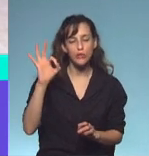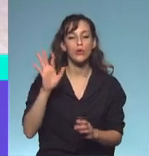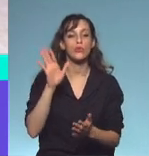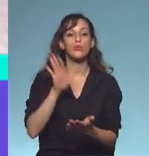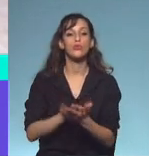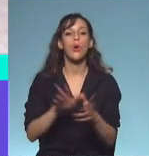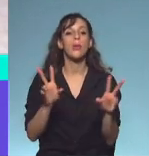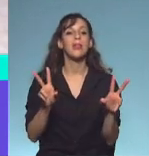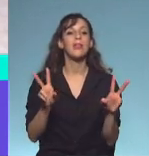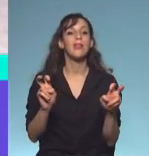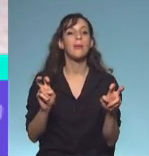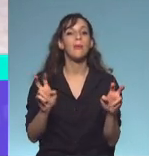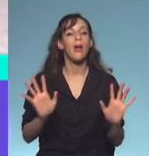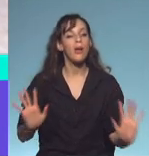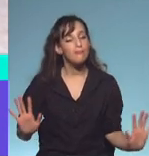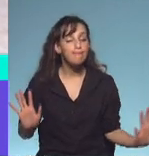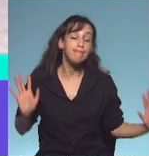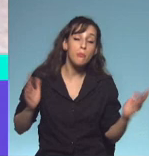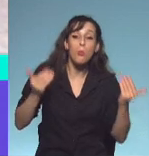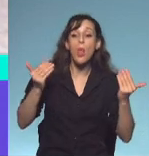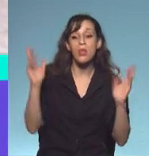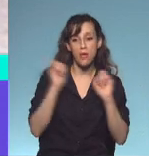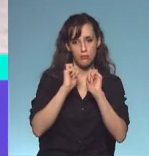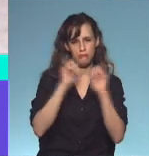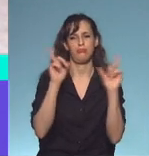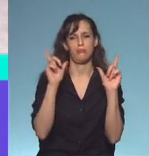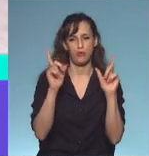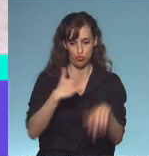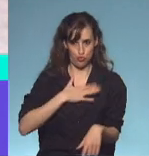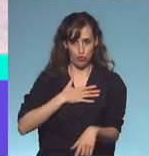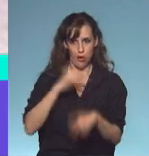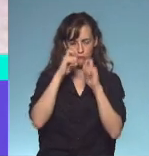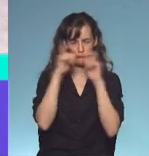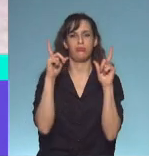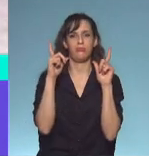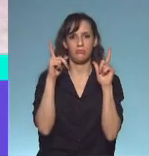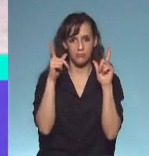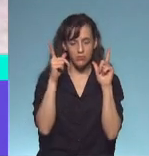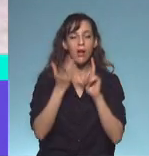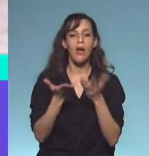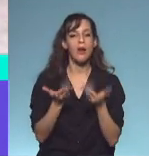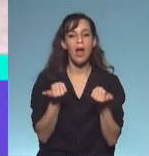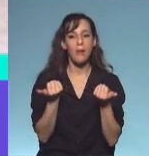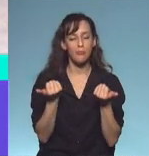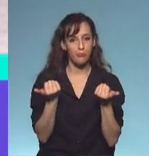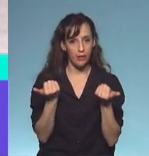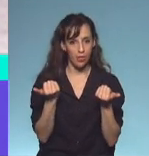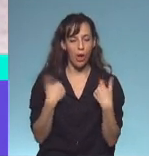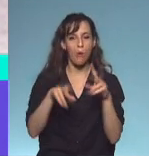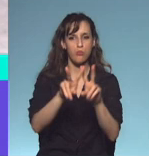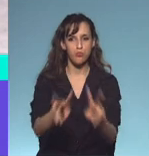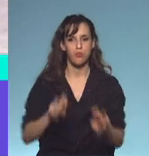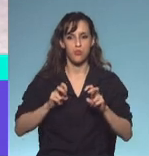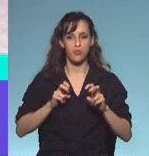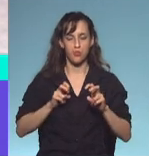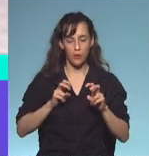que quizás sorprende, por lo menos yo soy uno de los que está sorprendido, lo que rápido que se recuperó la recaudación.